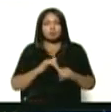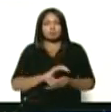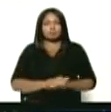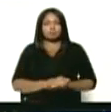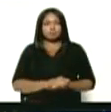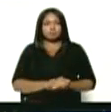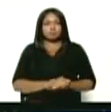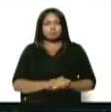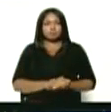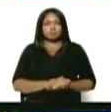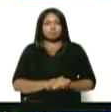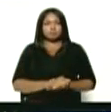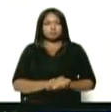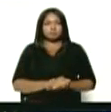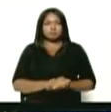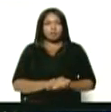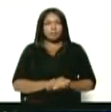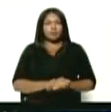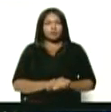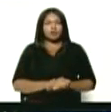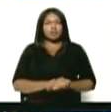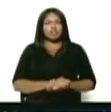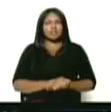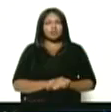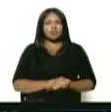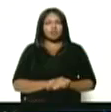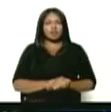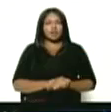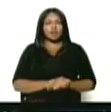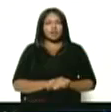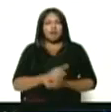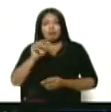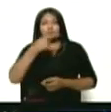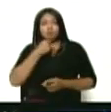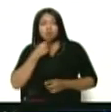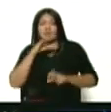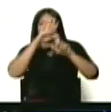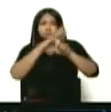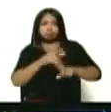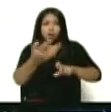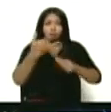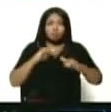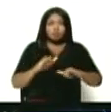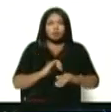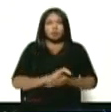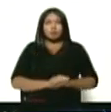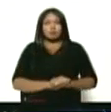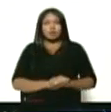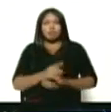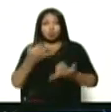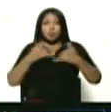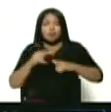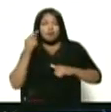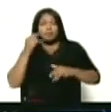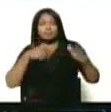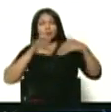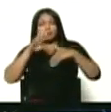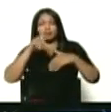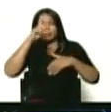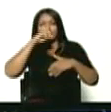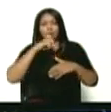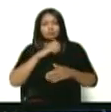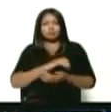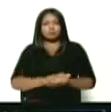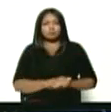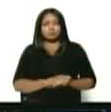transportista, que a su hijo de 13 años lo maltrate otra persona? ¿Le gusta? Que a su hija querida de 14 años, que